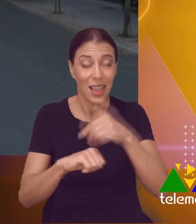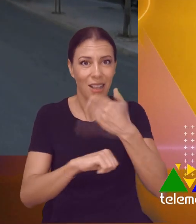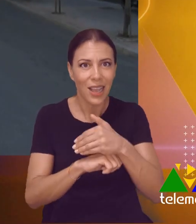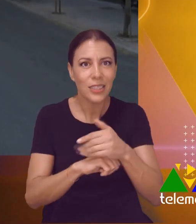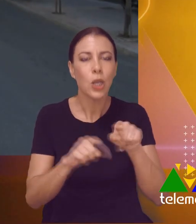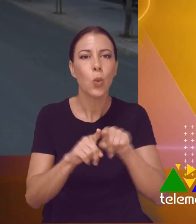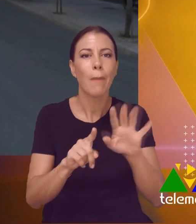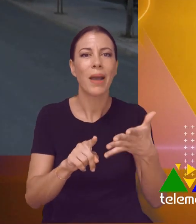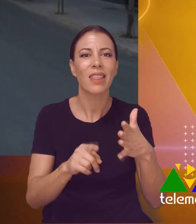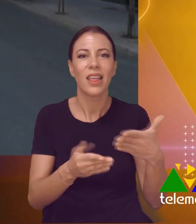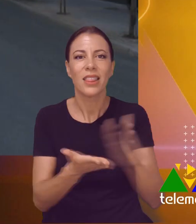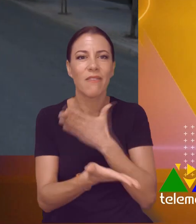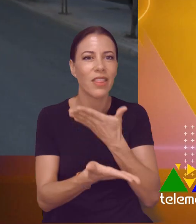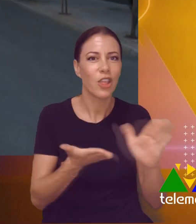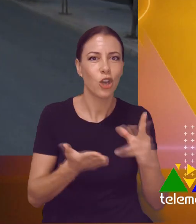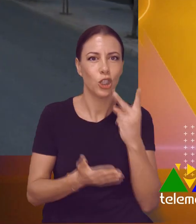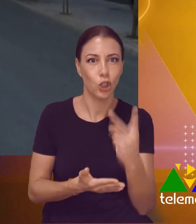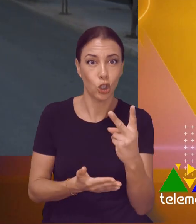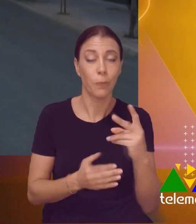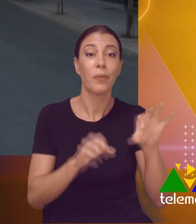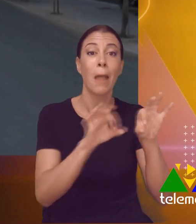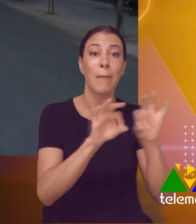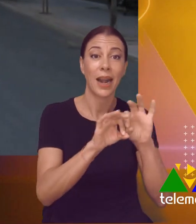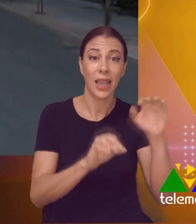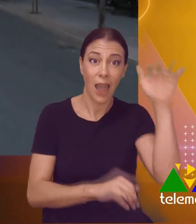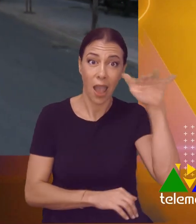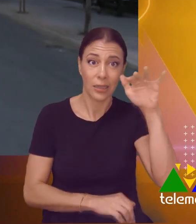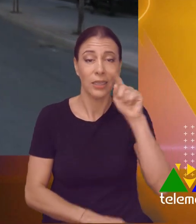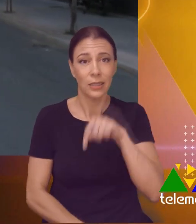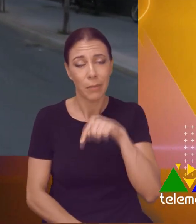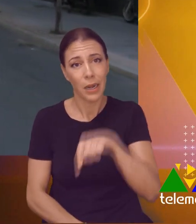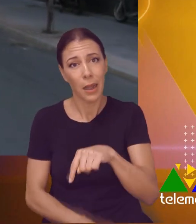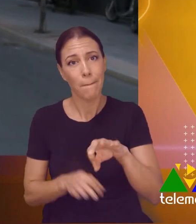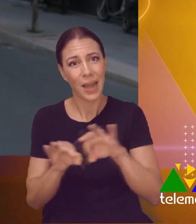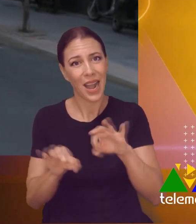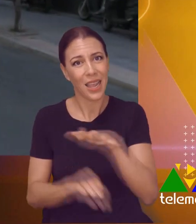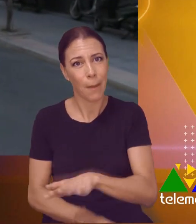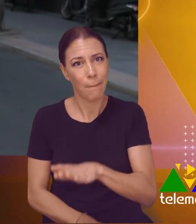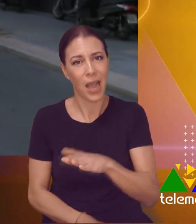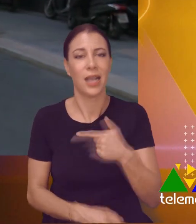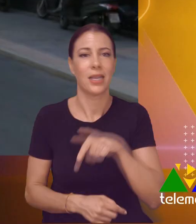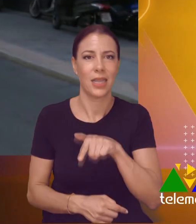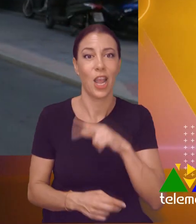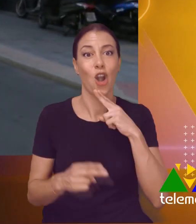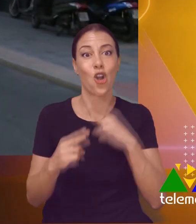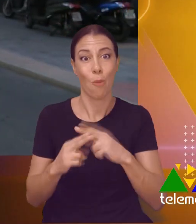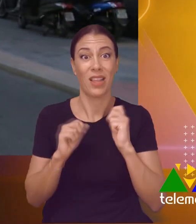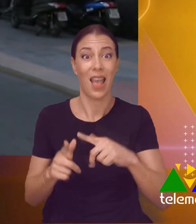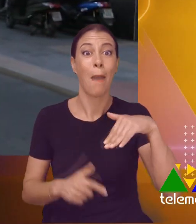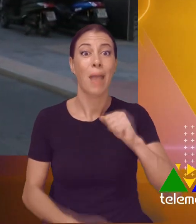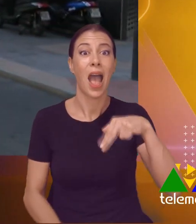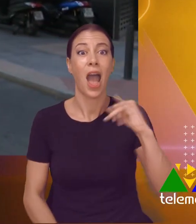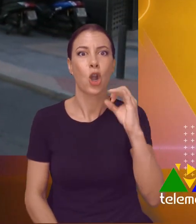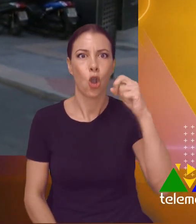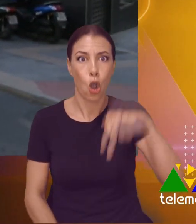Parraguera Alta, que lo hemos visitado, y la Parraguera Baja, que hoy forma parte de lo que decimos el barrio del Manjón, ¿no? Claro. Pero originalmente recibía el nombre